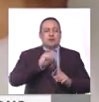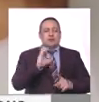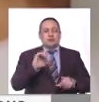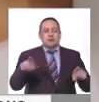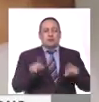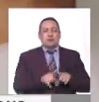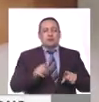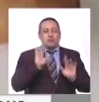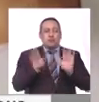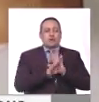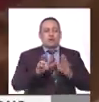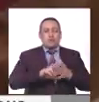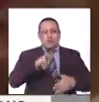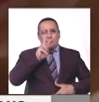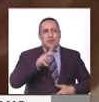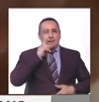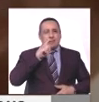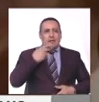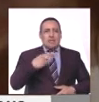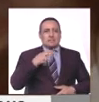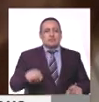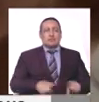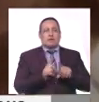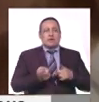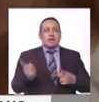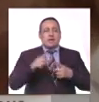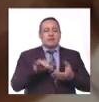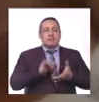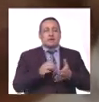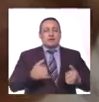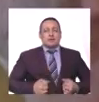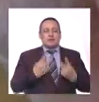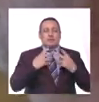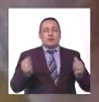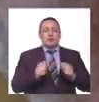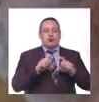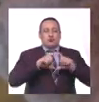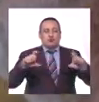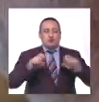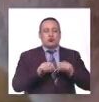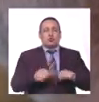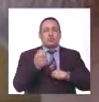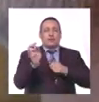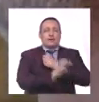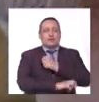o virus de inmunodeficiencia humana, hasta la obtención del carné de extranjería.